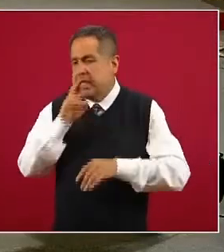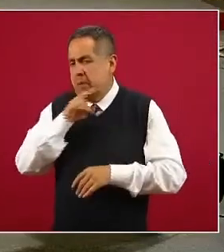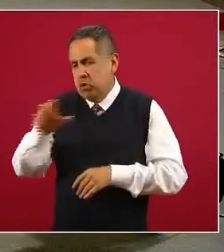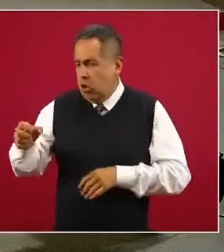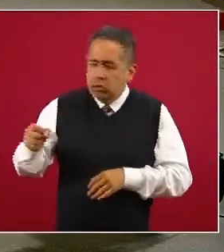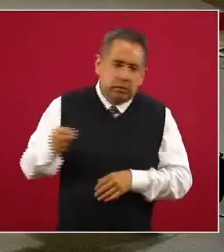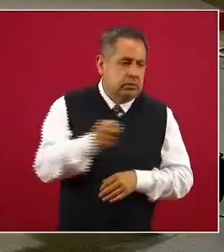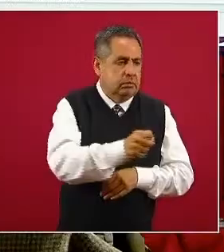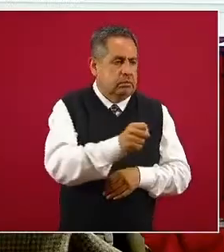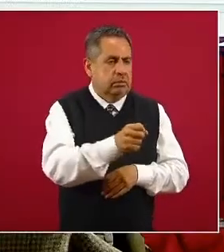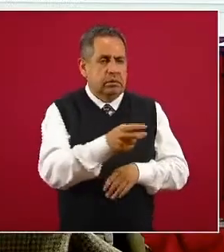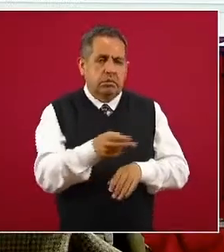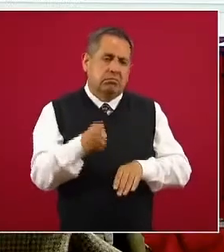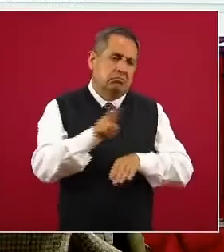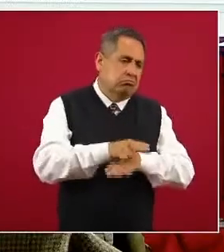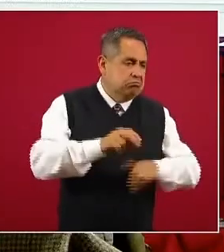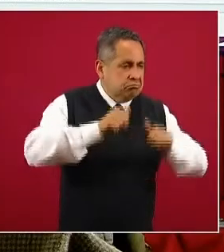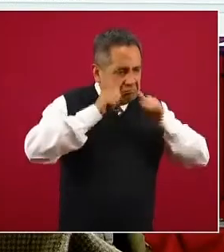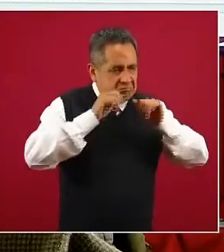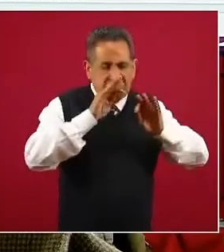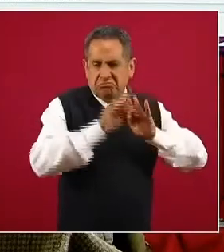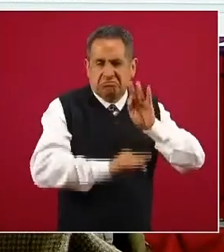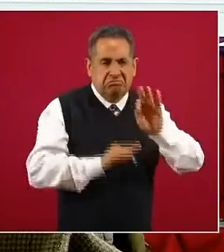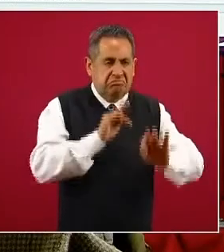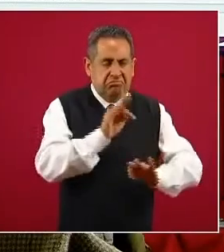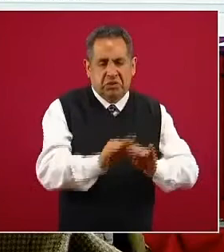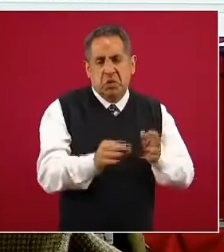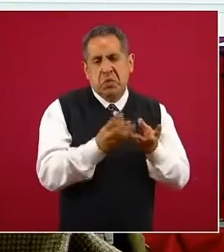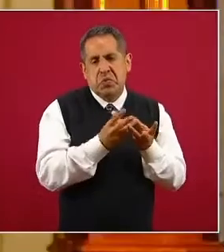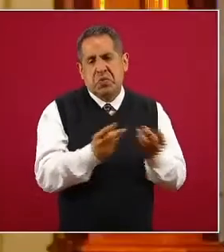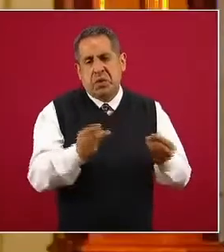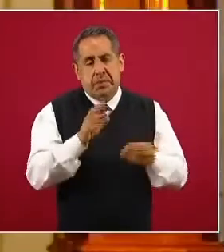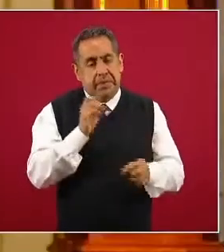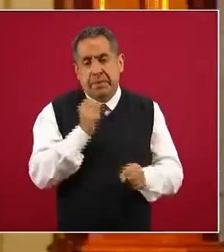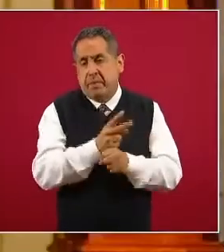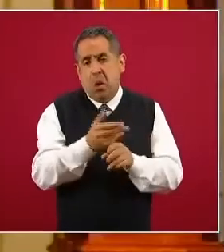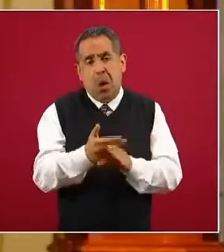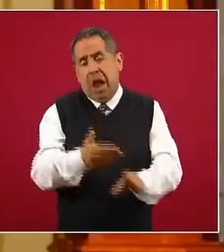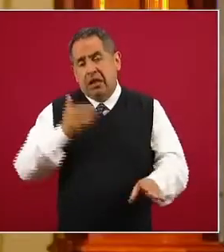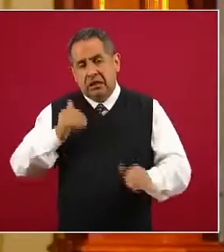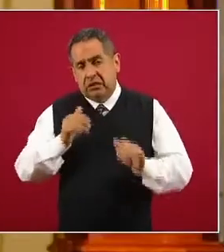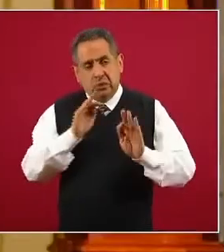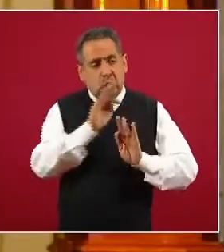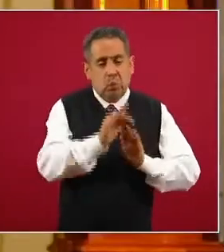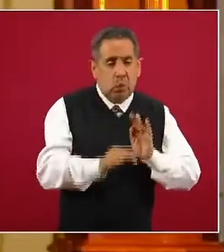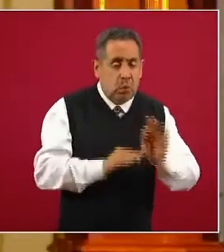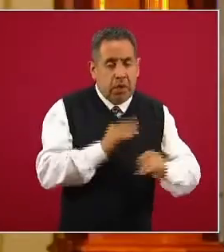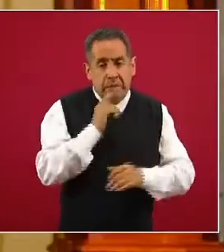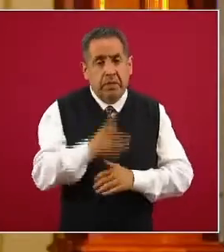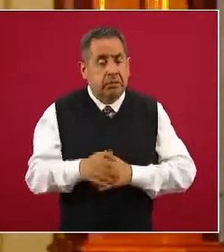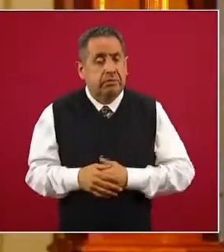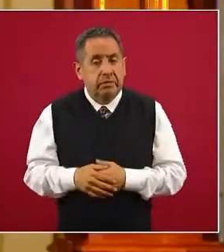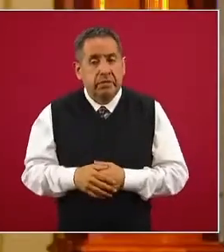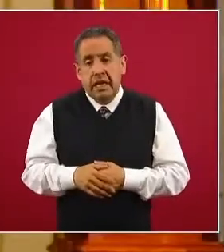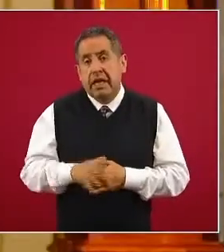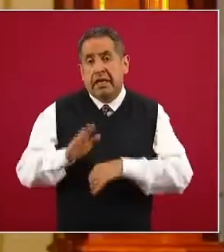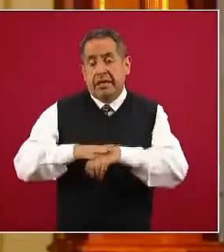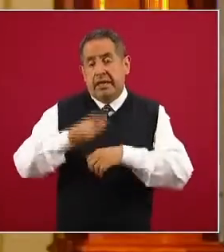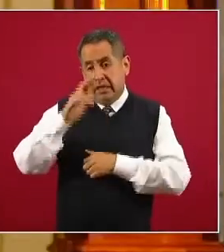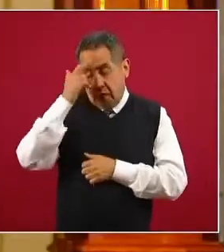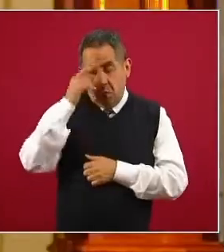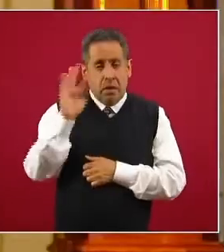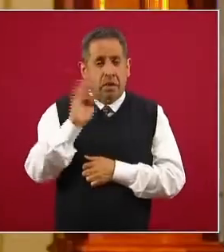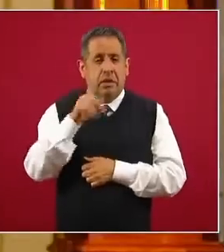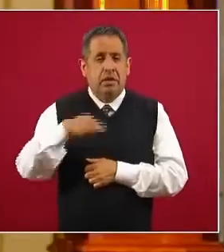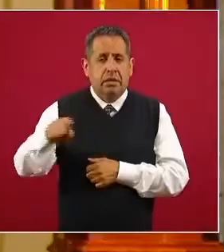una de estas camas que está disponible y entonces poder acceder de manera oportuna al tratamiento. Recordando también que aquellas personas que